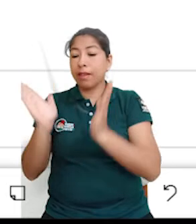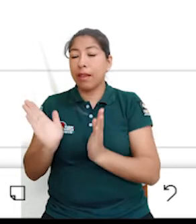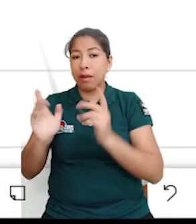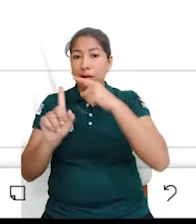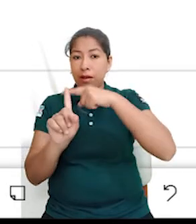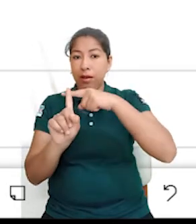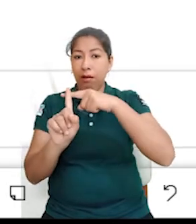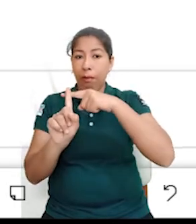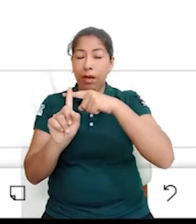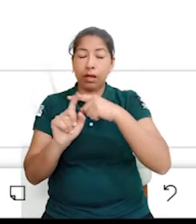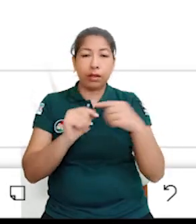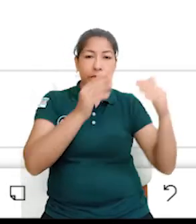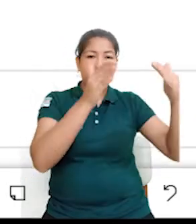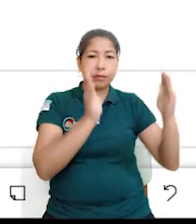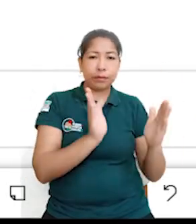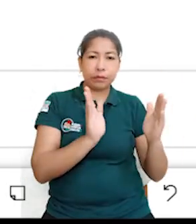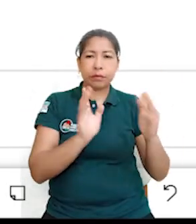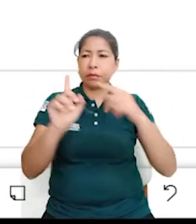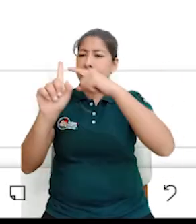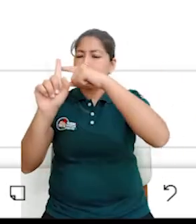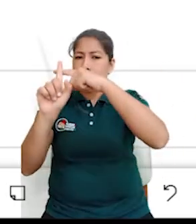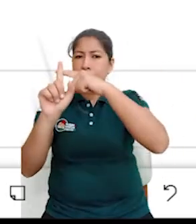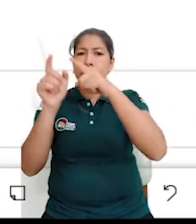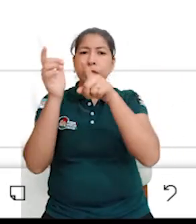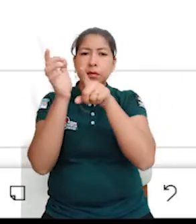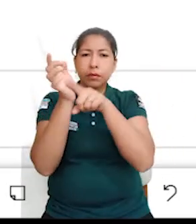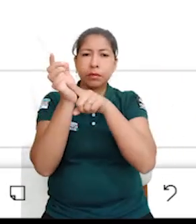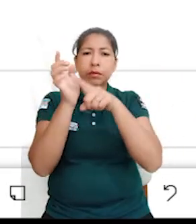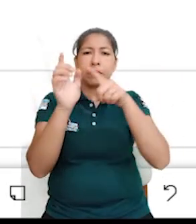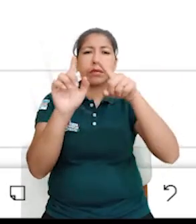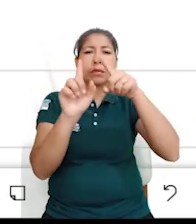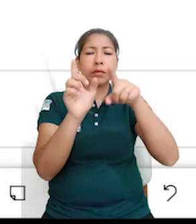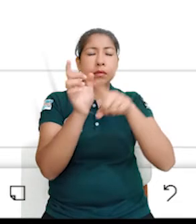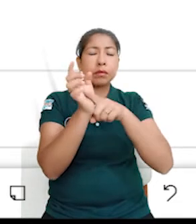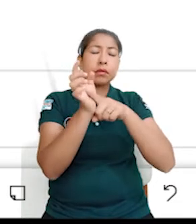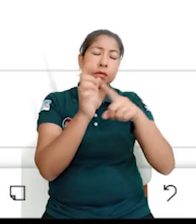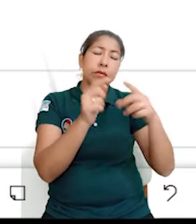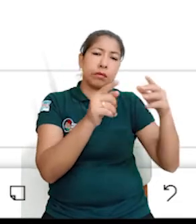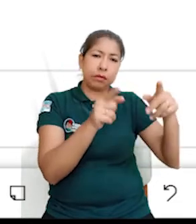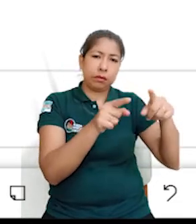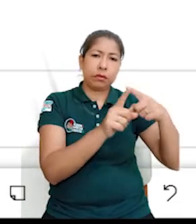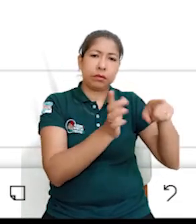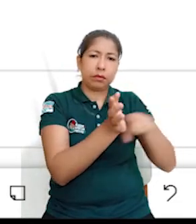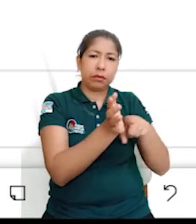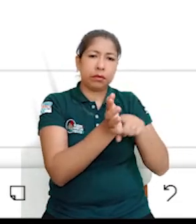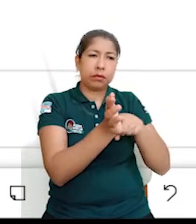de signos para el segundo paréntesis, más por menos, menos. Voy a buscar dos números que multiplicado me